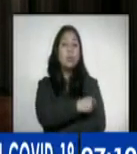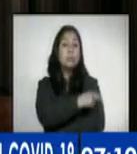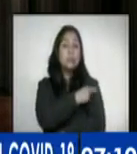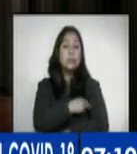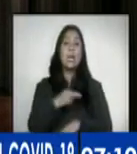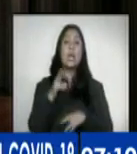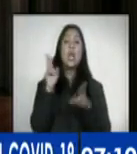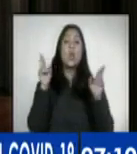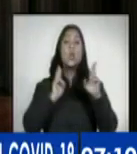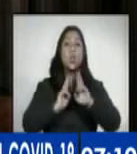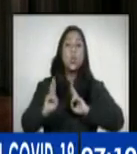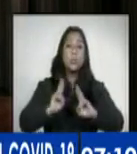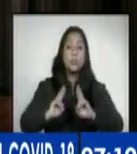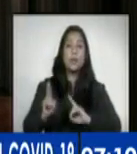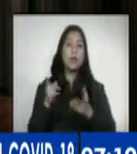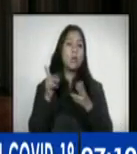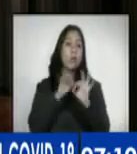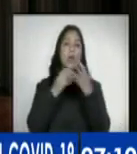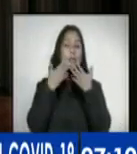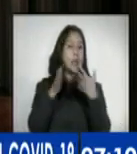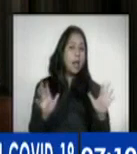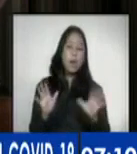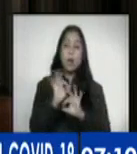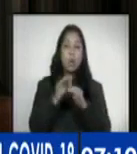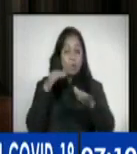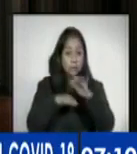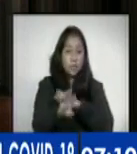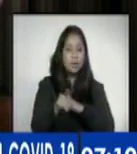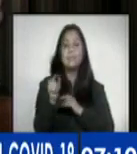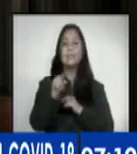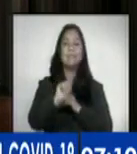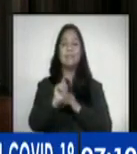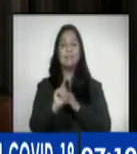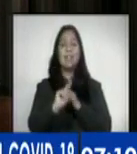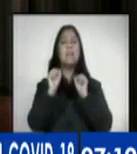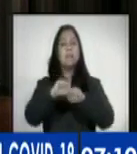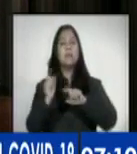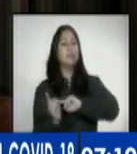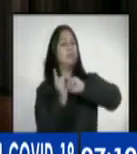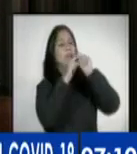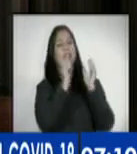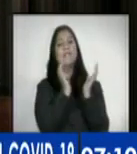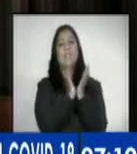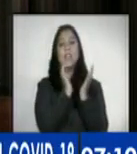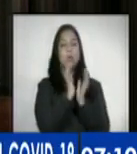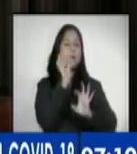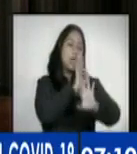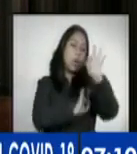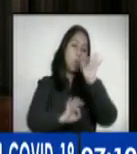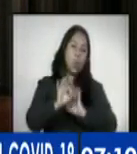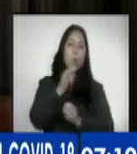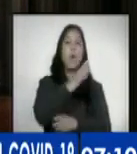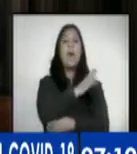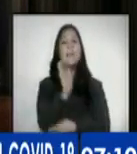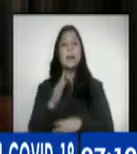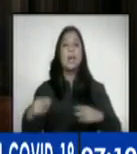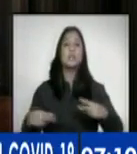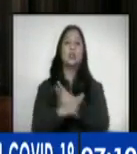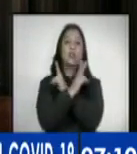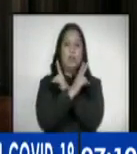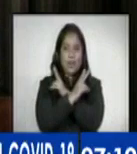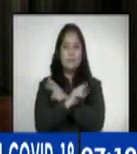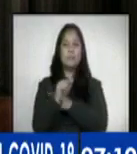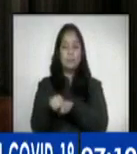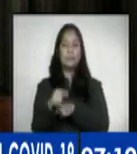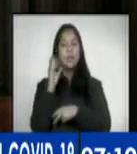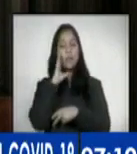con complicaciones, no entren al Roosevelt General, sino puedan ir o a Villanueva o al Parque de la Industria. ¿Para qué? Para que no